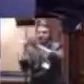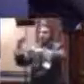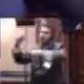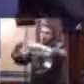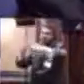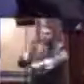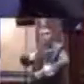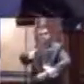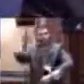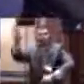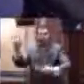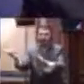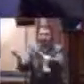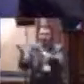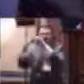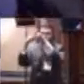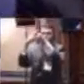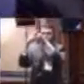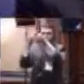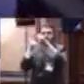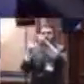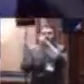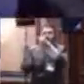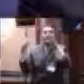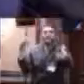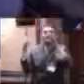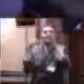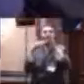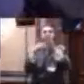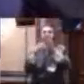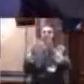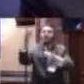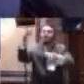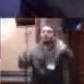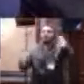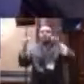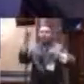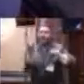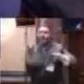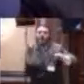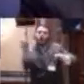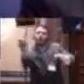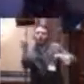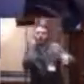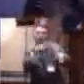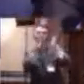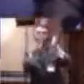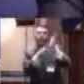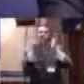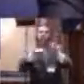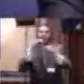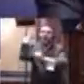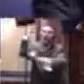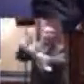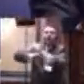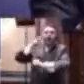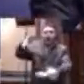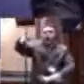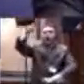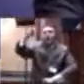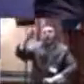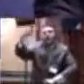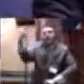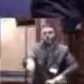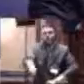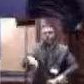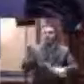televisoras y abre una investigación. Y las multas son tanto para las televisoras o radiodifusoras,